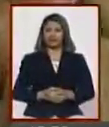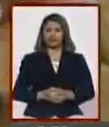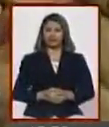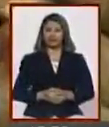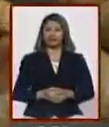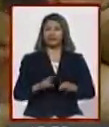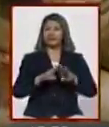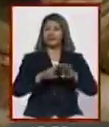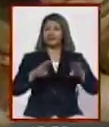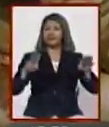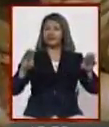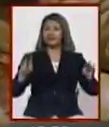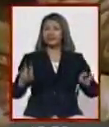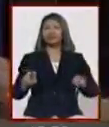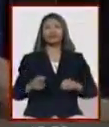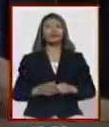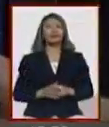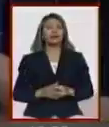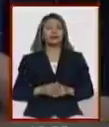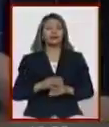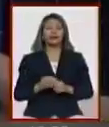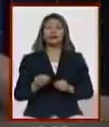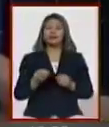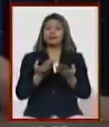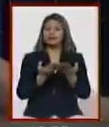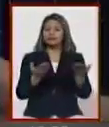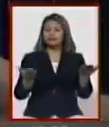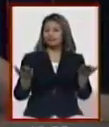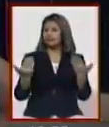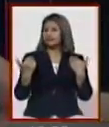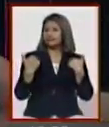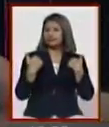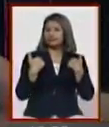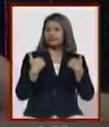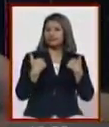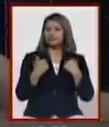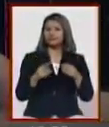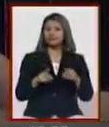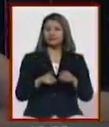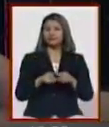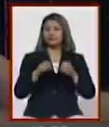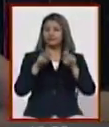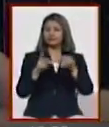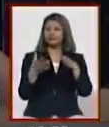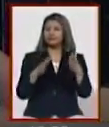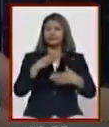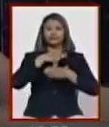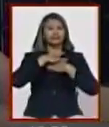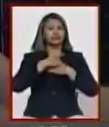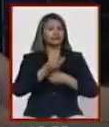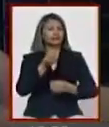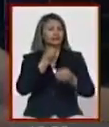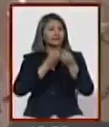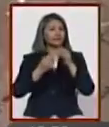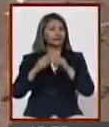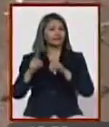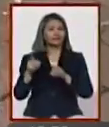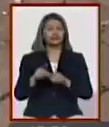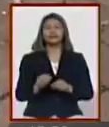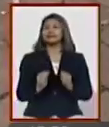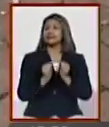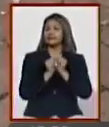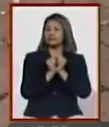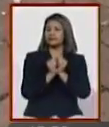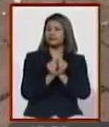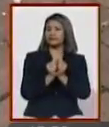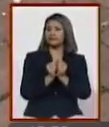La mesa pues se lo pone todas las cositas que prácticamente al difunto le gustaban, ¿no? Muchas veces también se puede